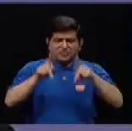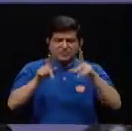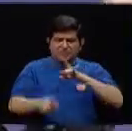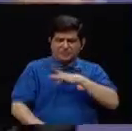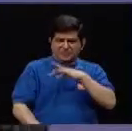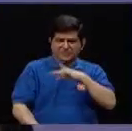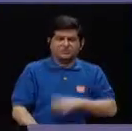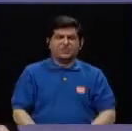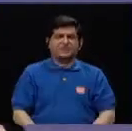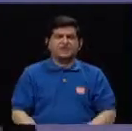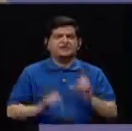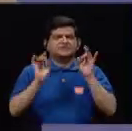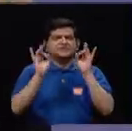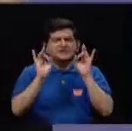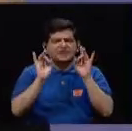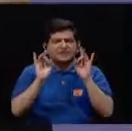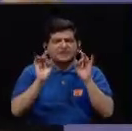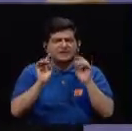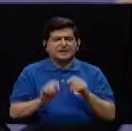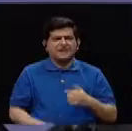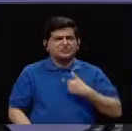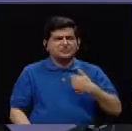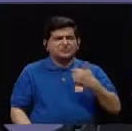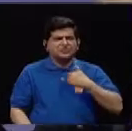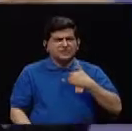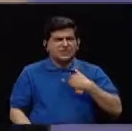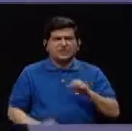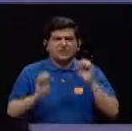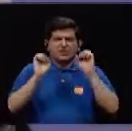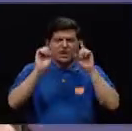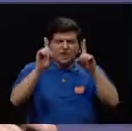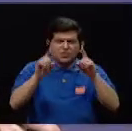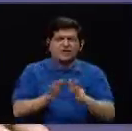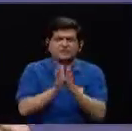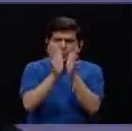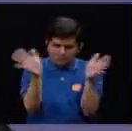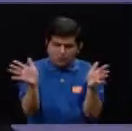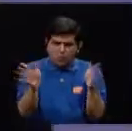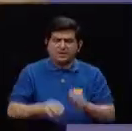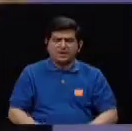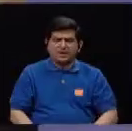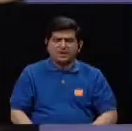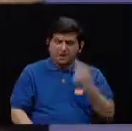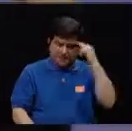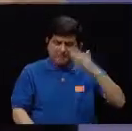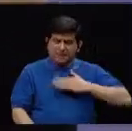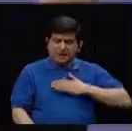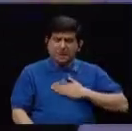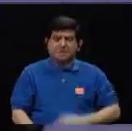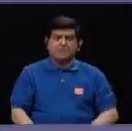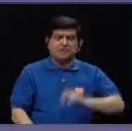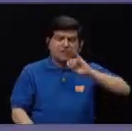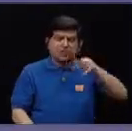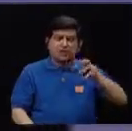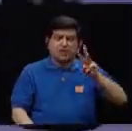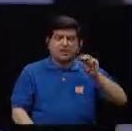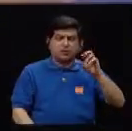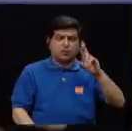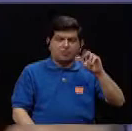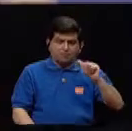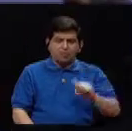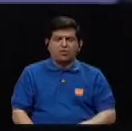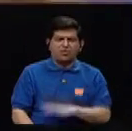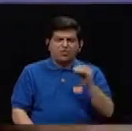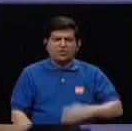en esa escuela. Tengo la educación de historia, de educación pública, y para mí Juanito Mora y los filibusteros era eso,